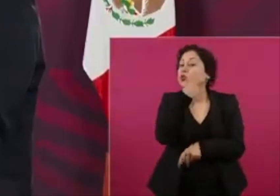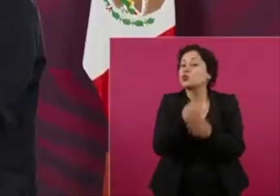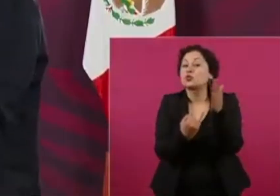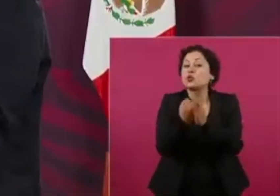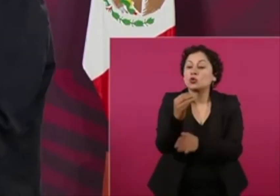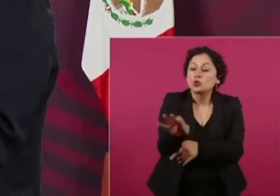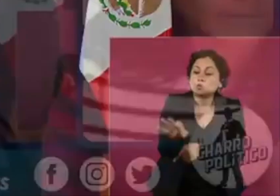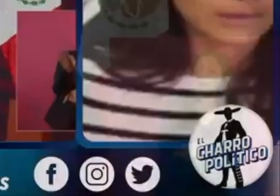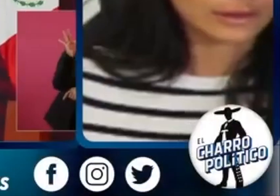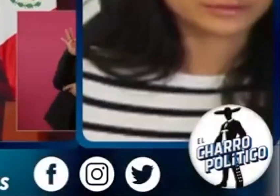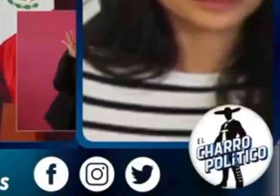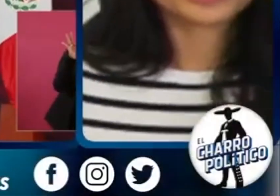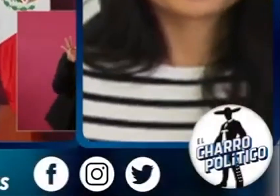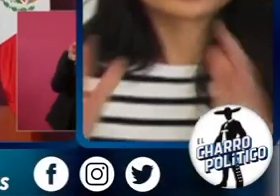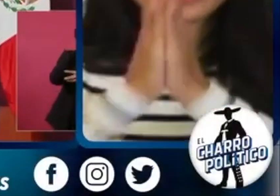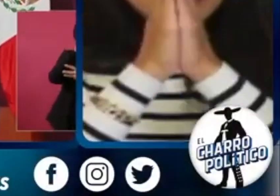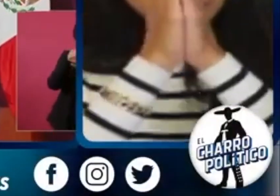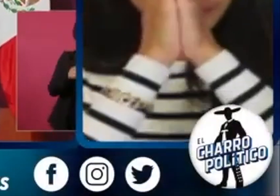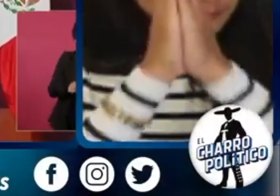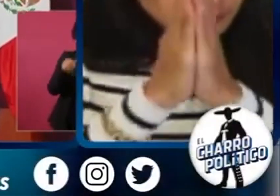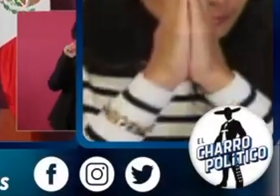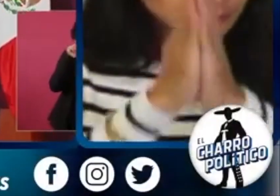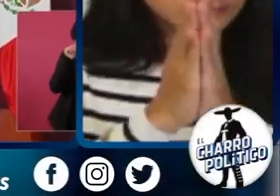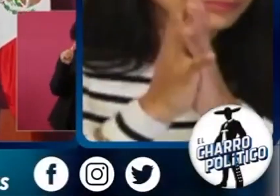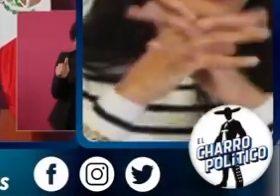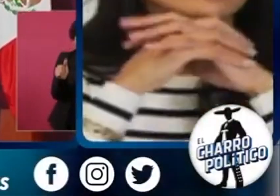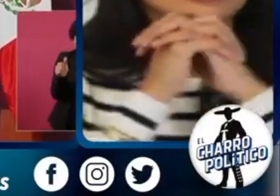o se decide votar por tres.